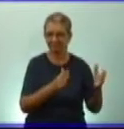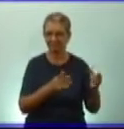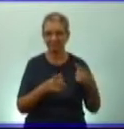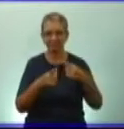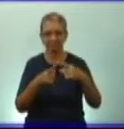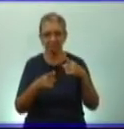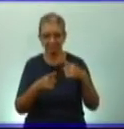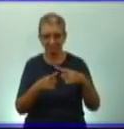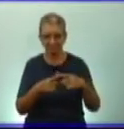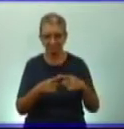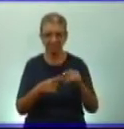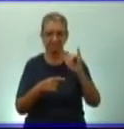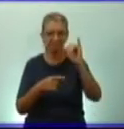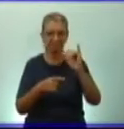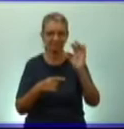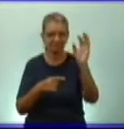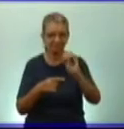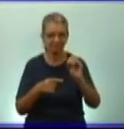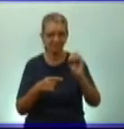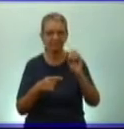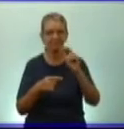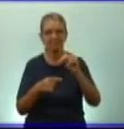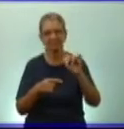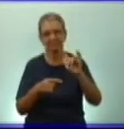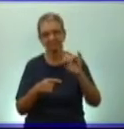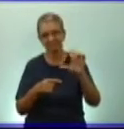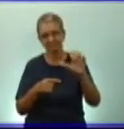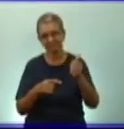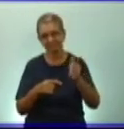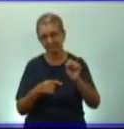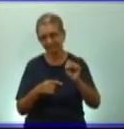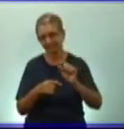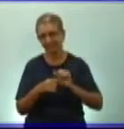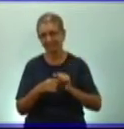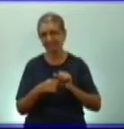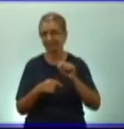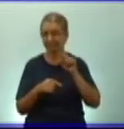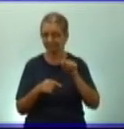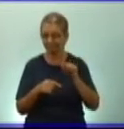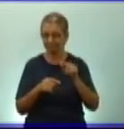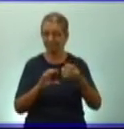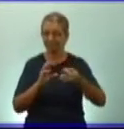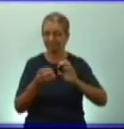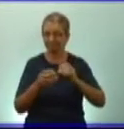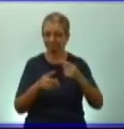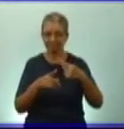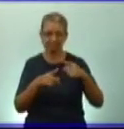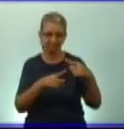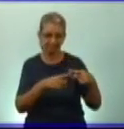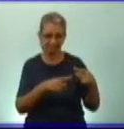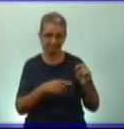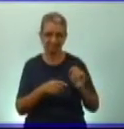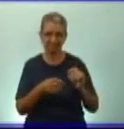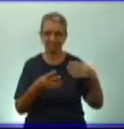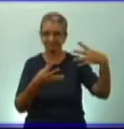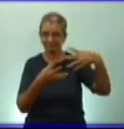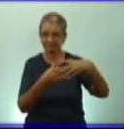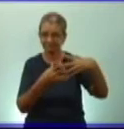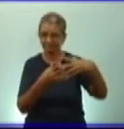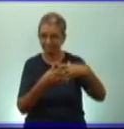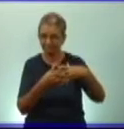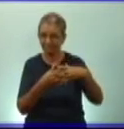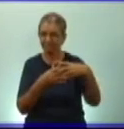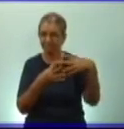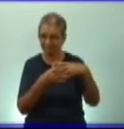sustancias iónicas. Son sustancias iónicas según el tipo de partículas que los forman. Y el enlace químico que presentan